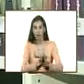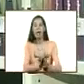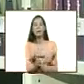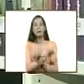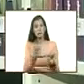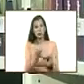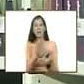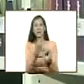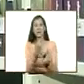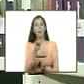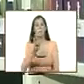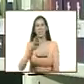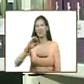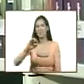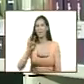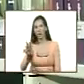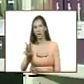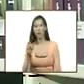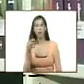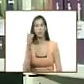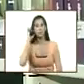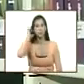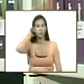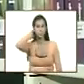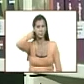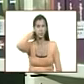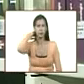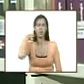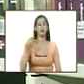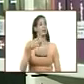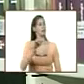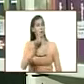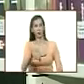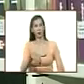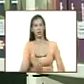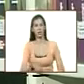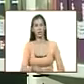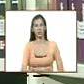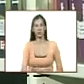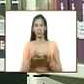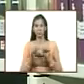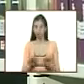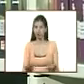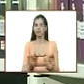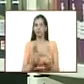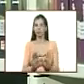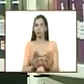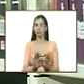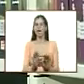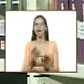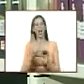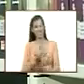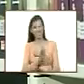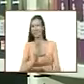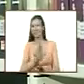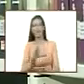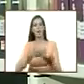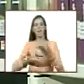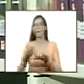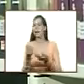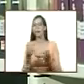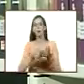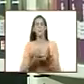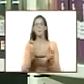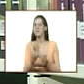estableció el Banco Central de Venezuela y Además de eso este la estabilidad del tipo de cambio la estabilidad del tipo de